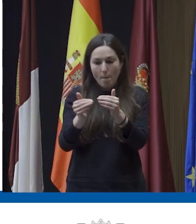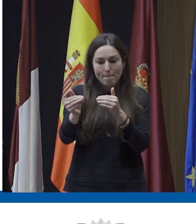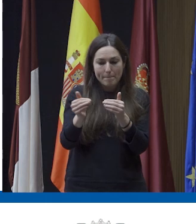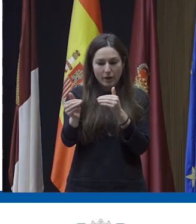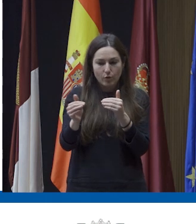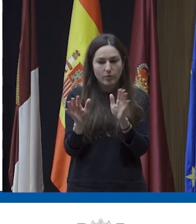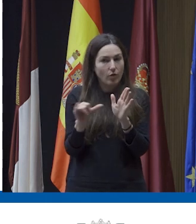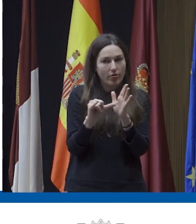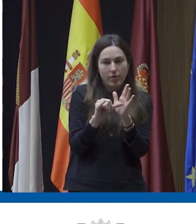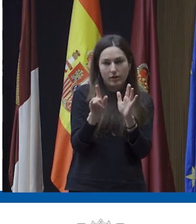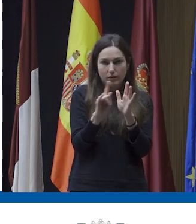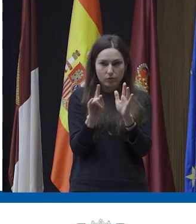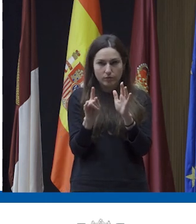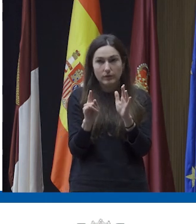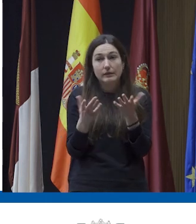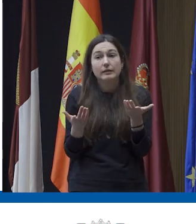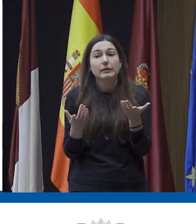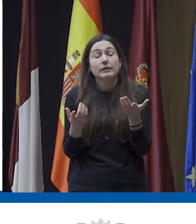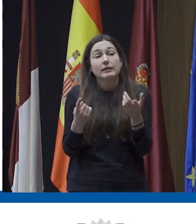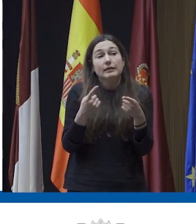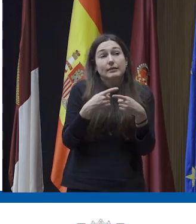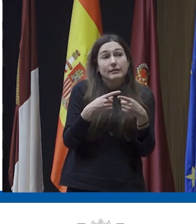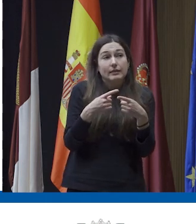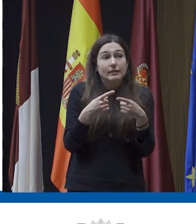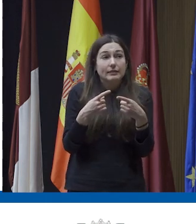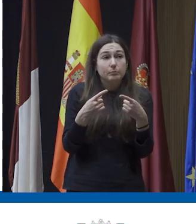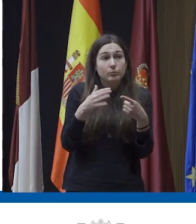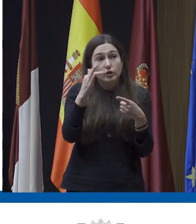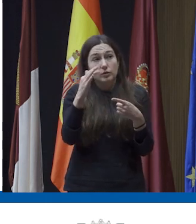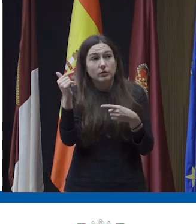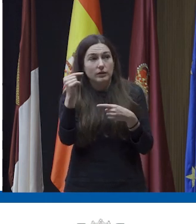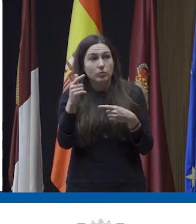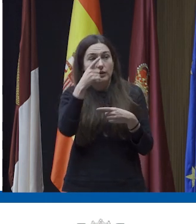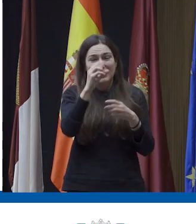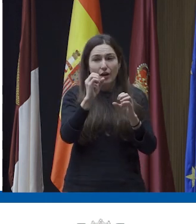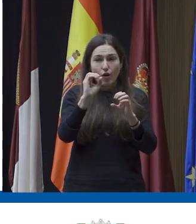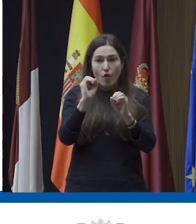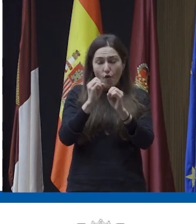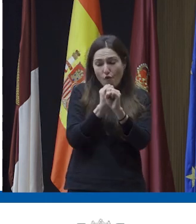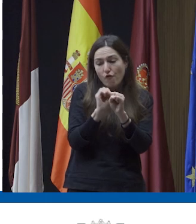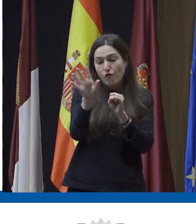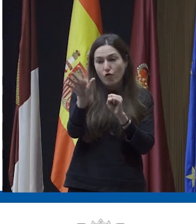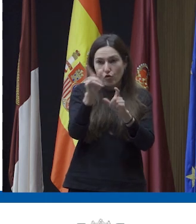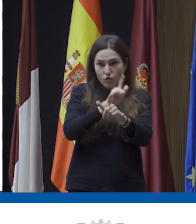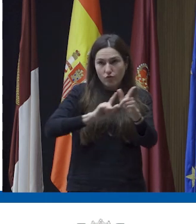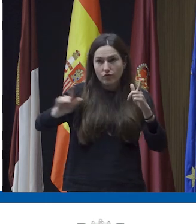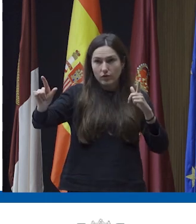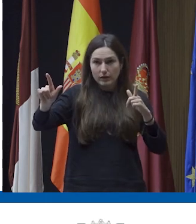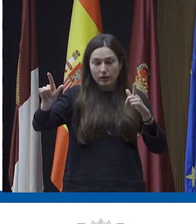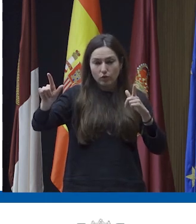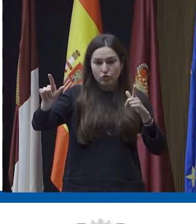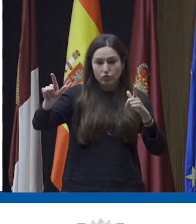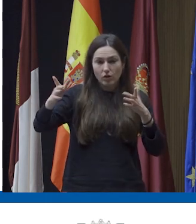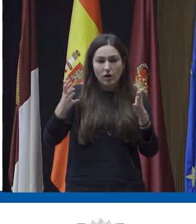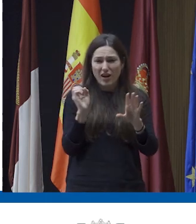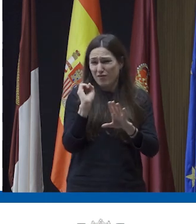tienen una diferencia y una ventaja que ahora explicaré. Este foco de lejos Lo que consigue en el caso de la SEDOF tiene